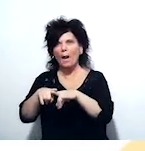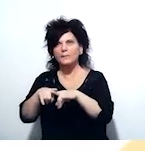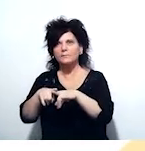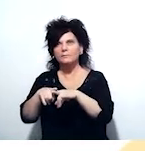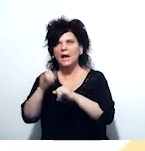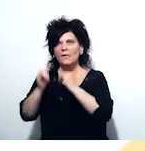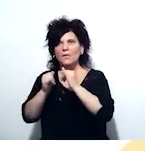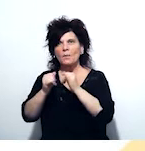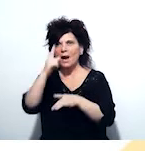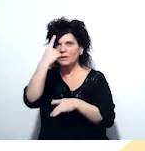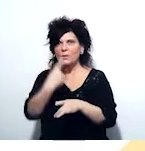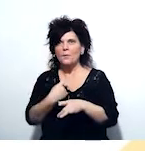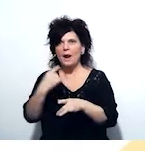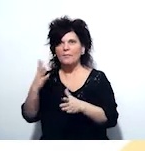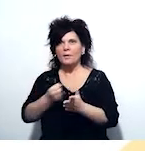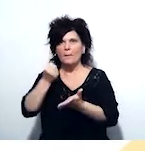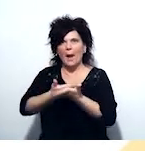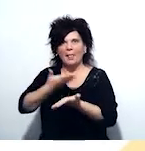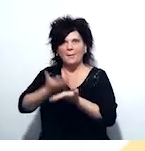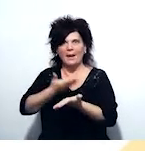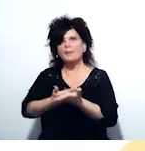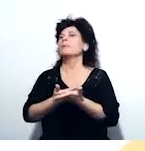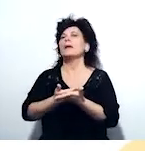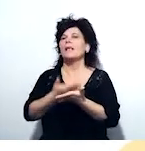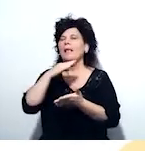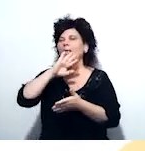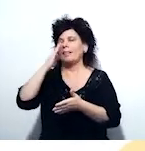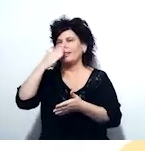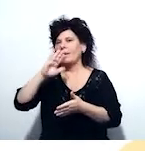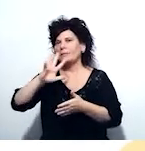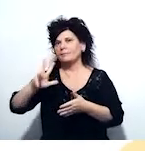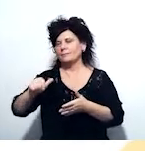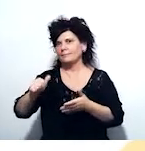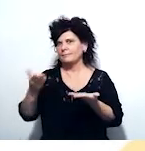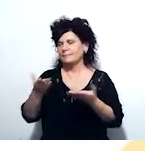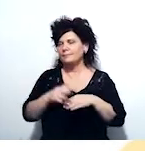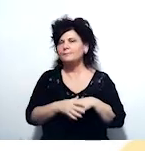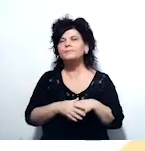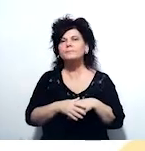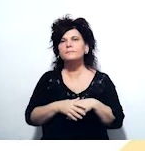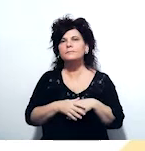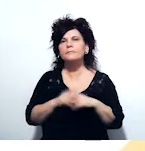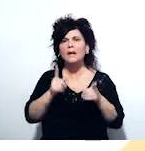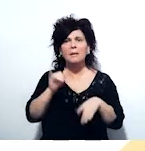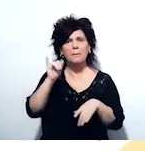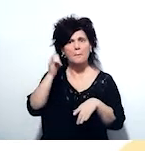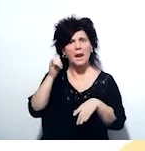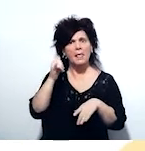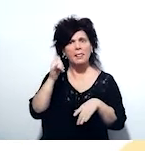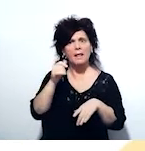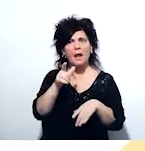Entonces, la apariencia de la información es parecida, tiene algunos elementos de la realidad, imágenes, hasta videos que están,